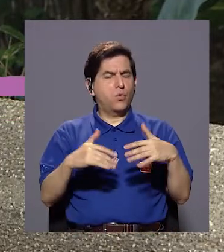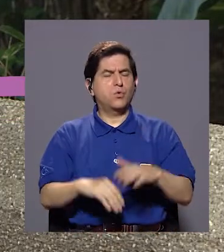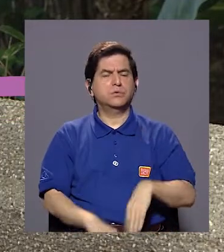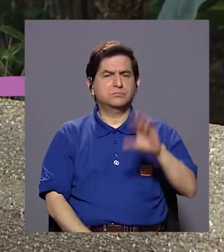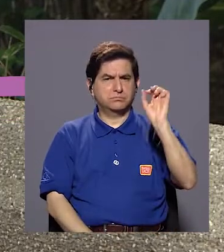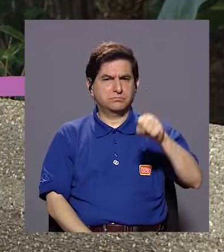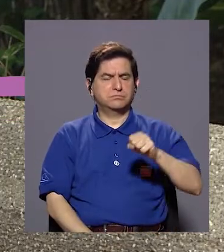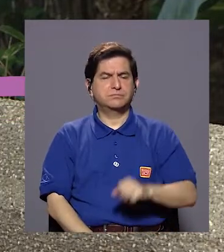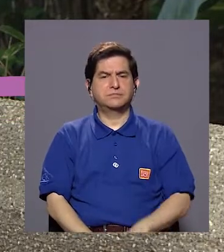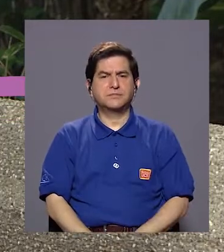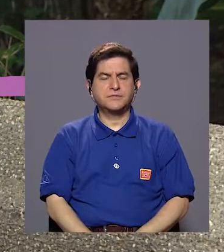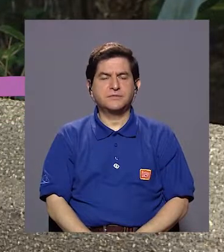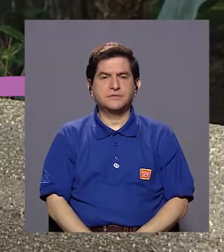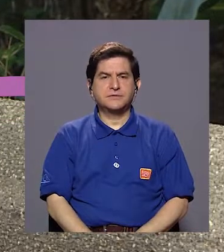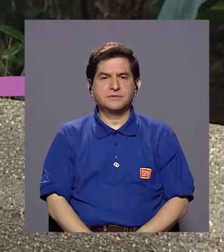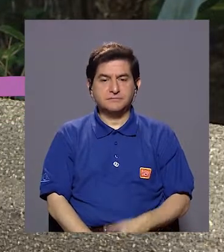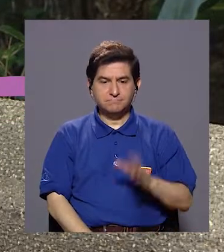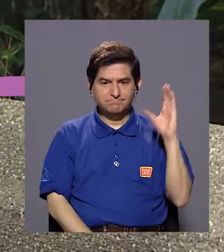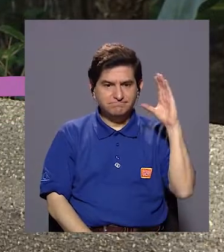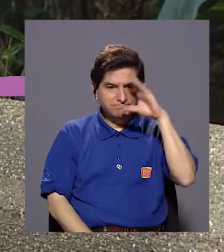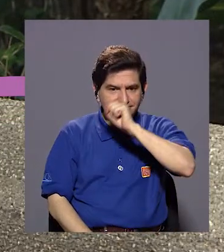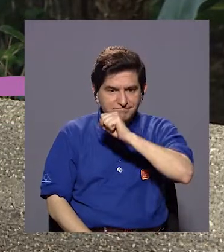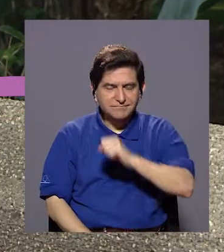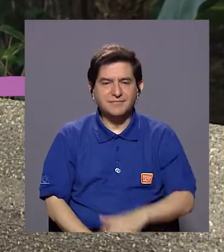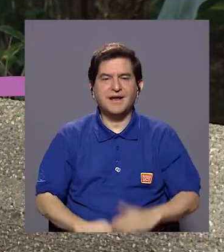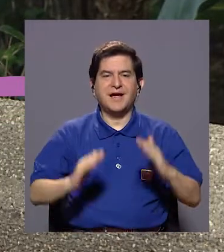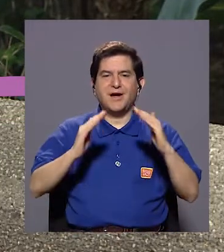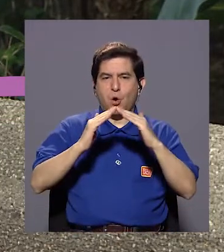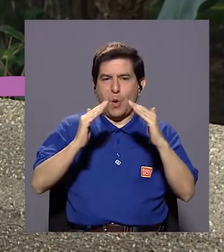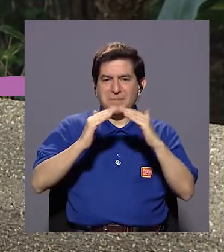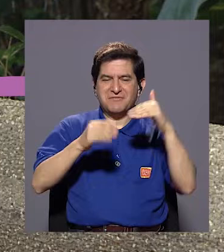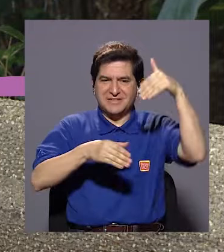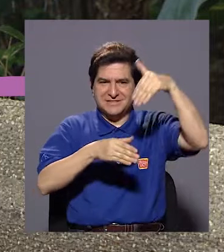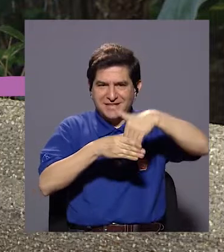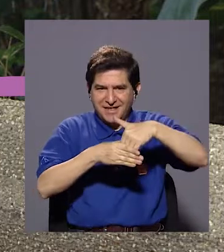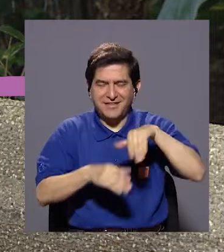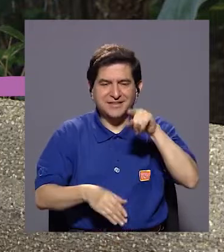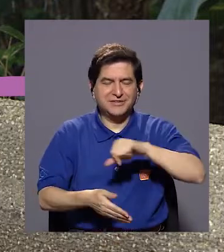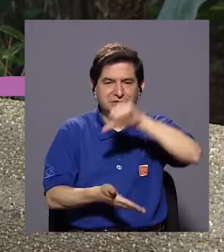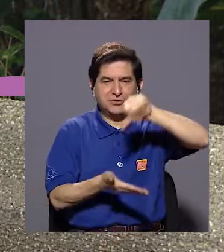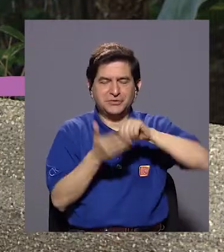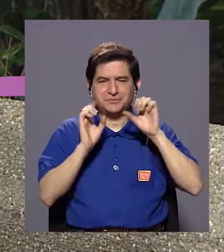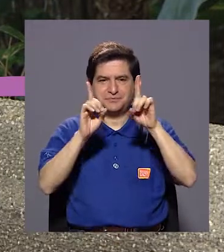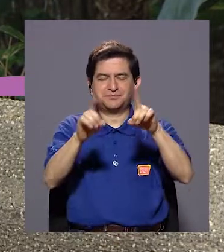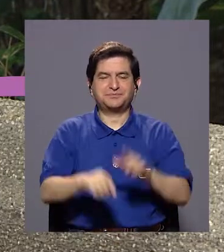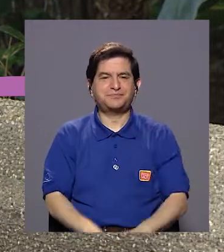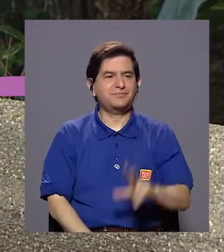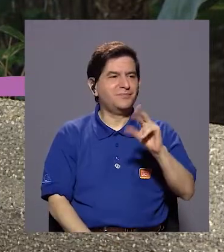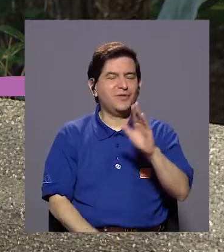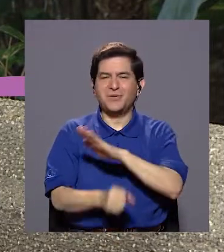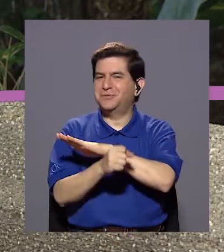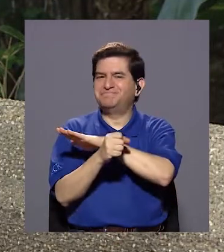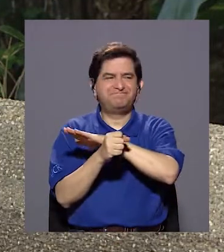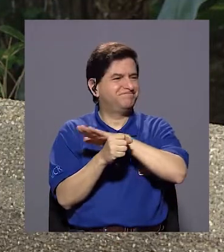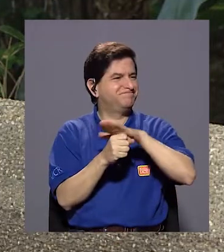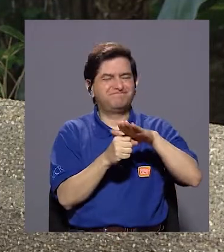digamos ahí efectivamente nos damos cuenta de que la convivencia en el centro educativo pues no está siendo lo suficientemente